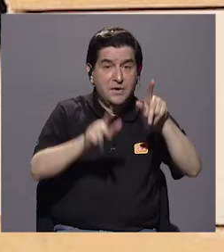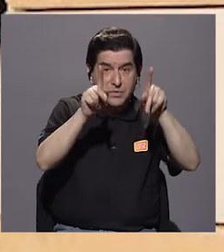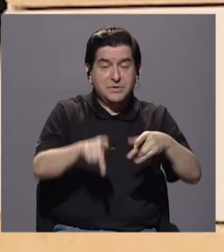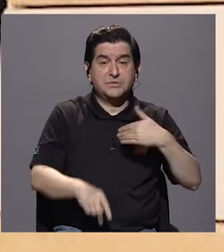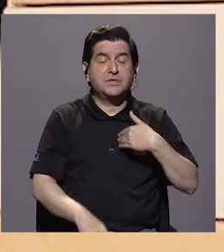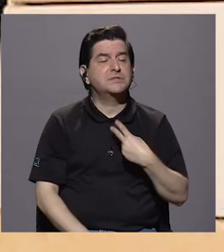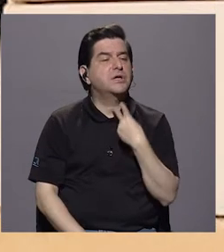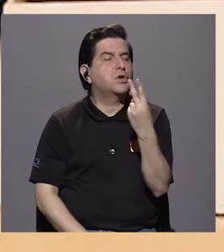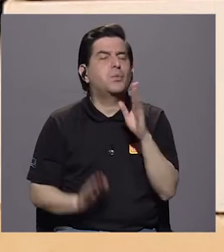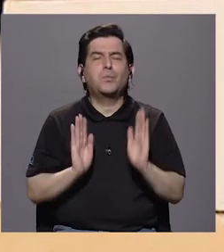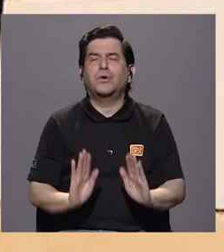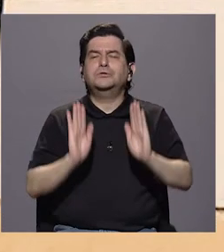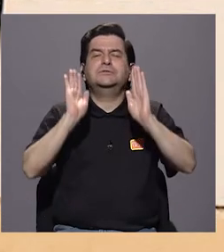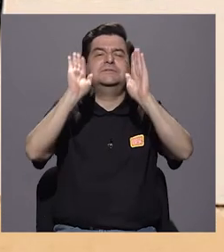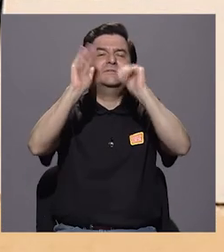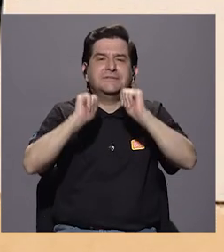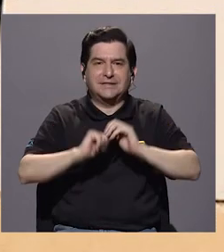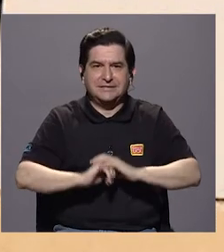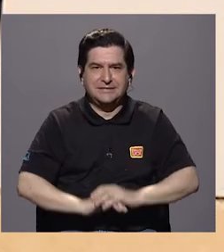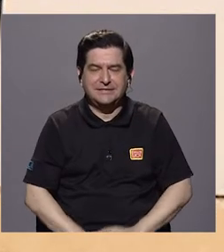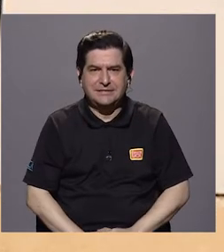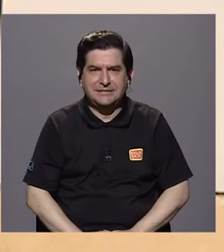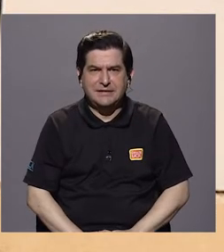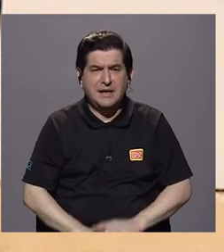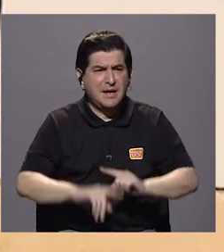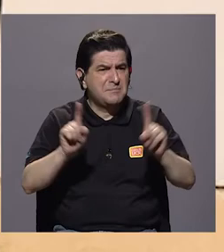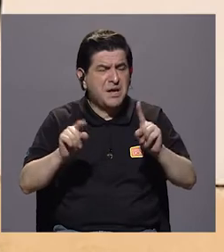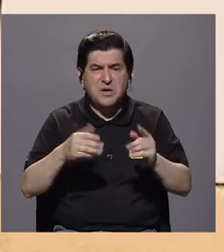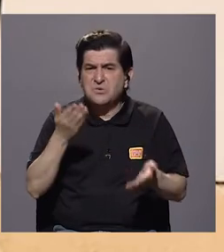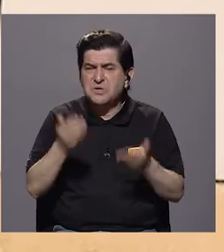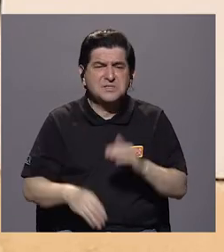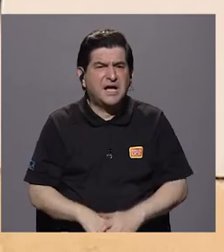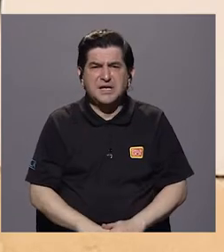voz extraordinaria, que no sobresale tanto.